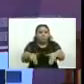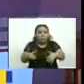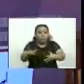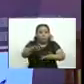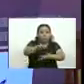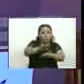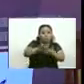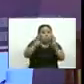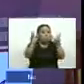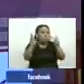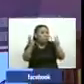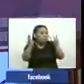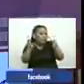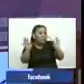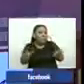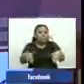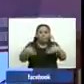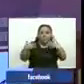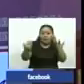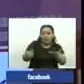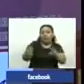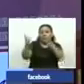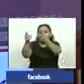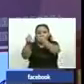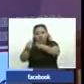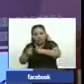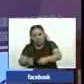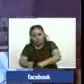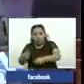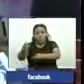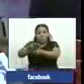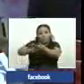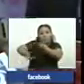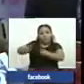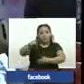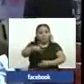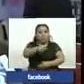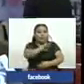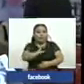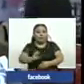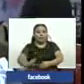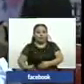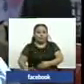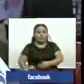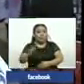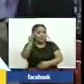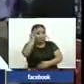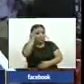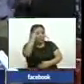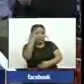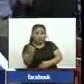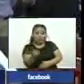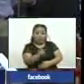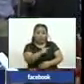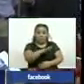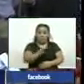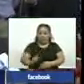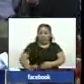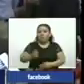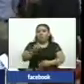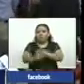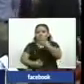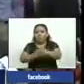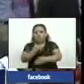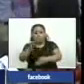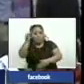de negocios y la política de inversión de El Salvador. Los salvadoreños nos vamos a dar cuenta de los avances tecnológicos y